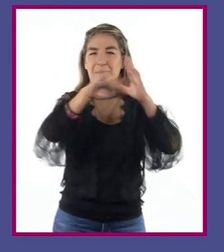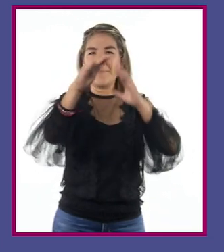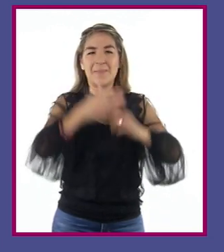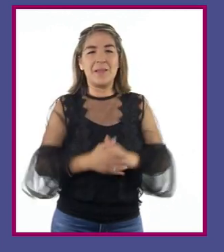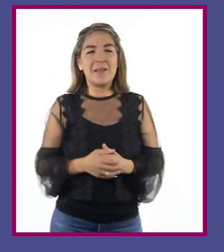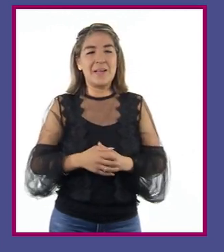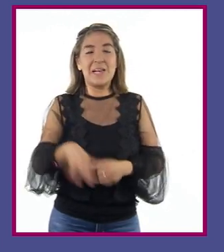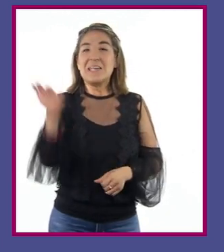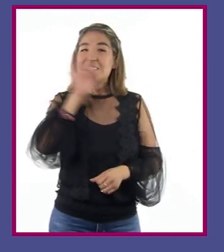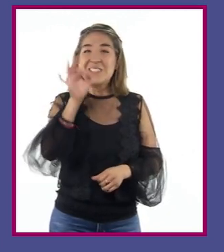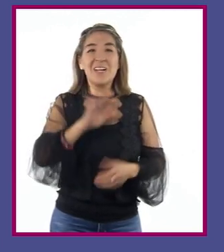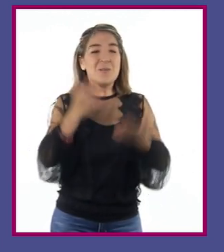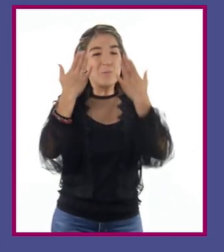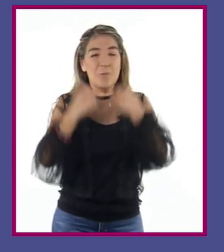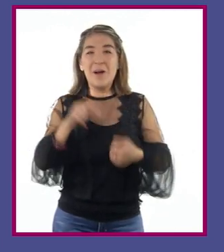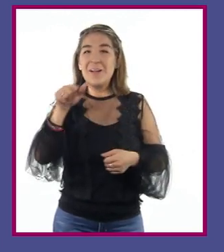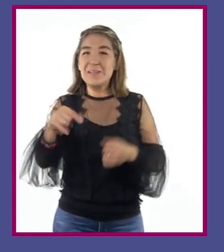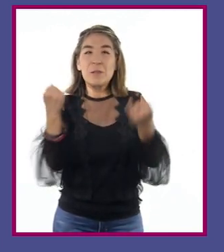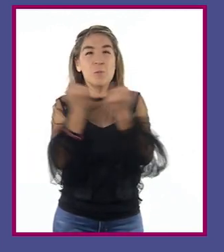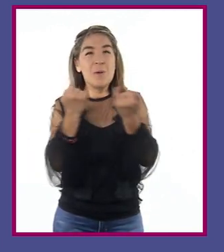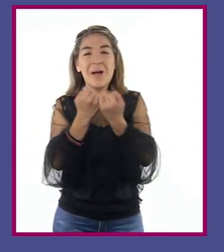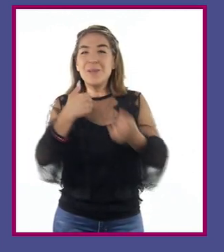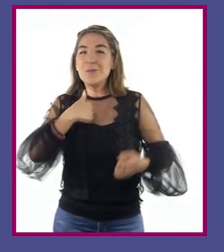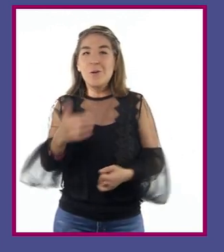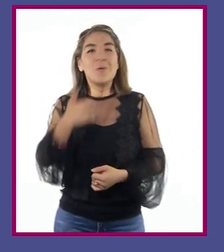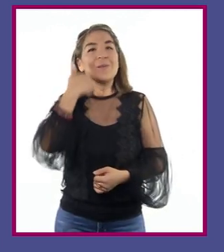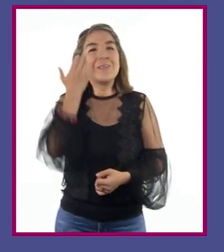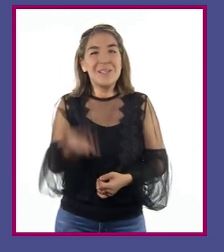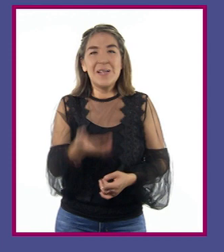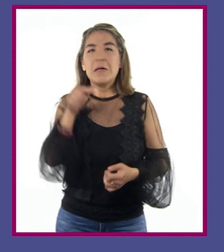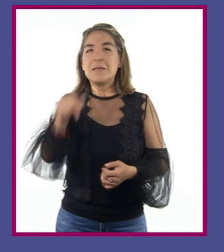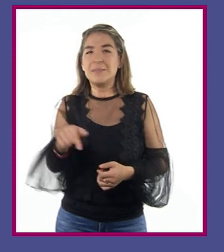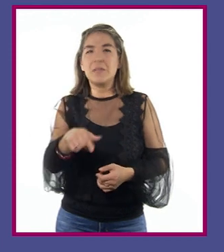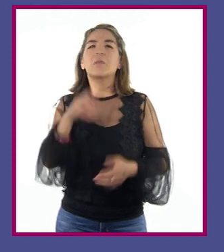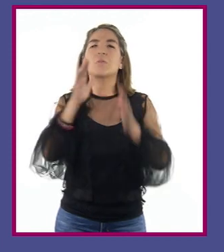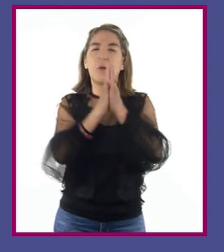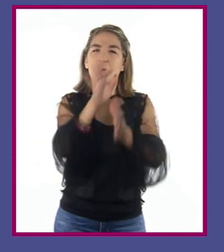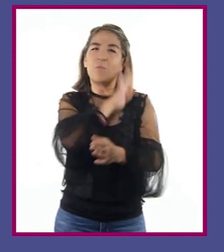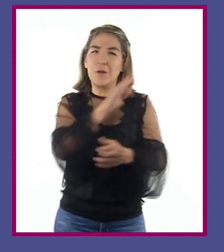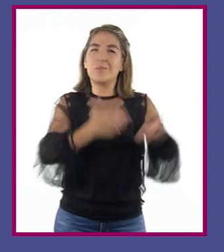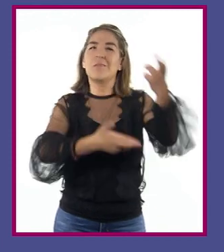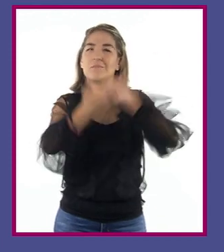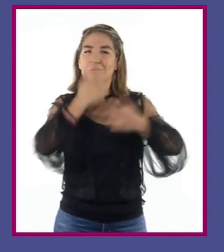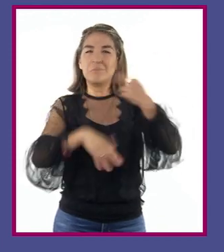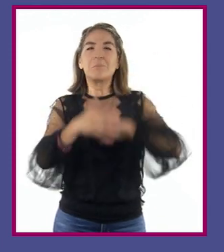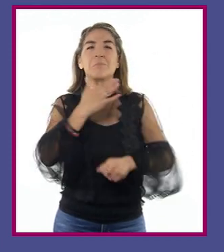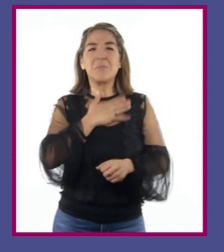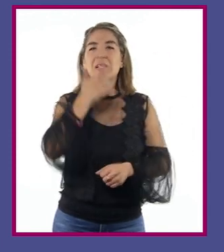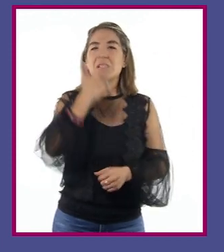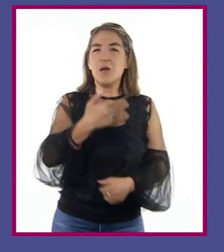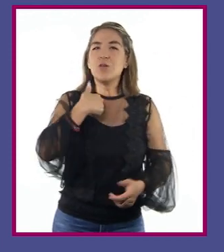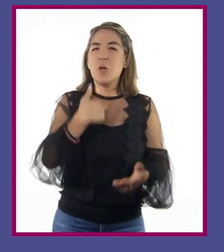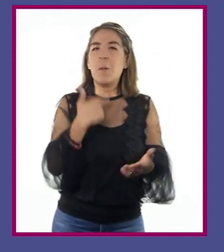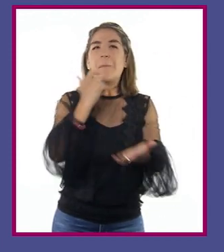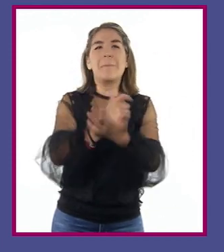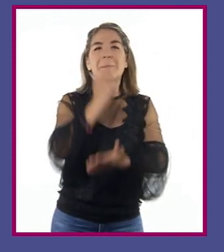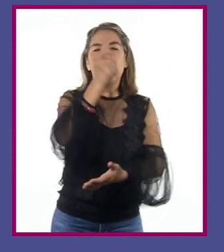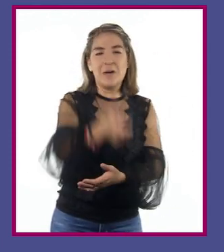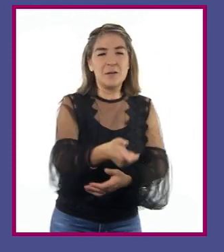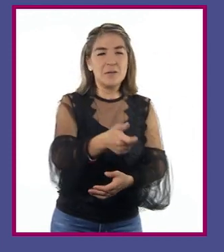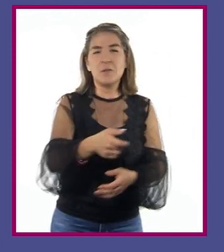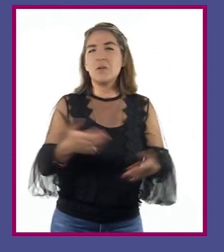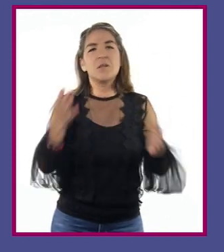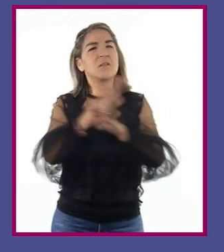Si no tuvieran en existencia el modelo que solicité, les pido que me regresen el dinero que pagué por él, pues no